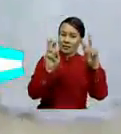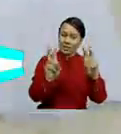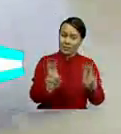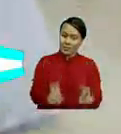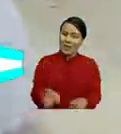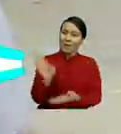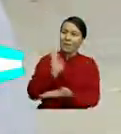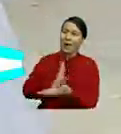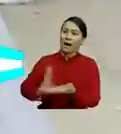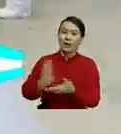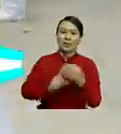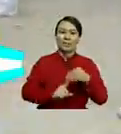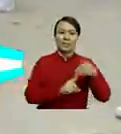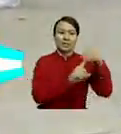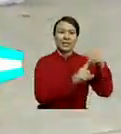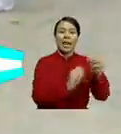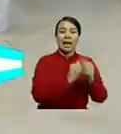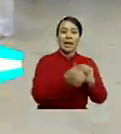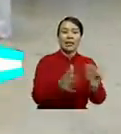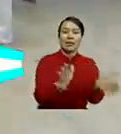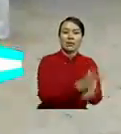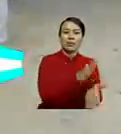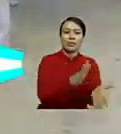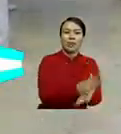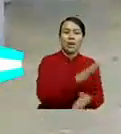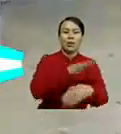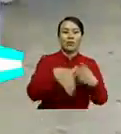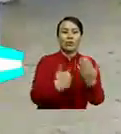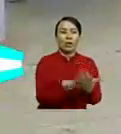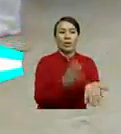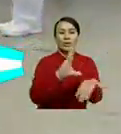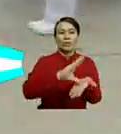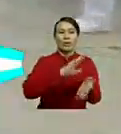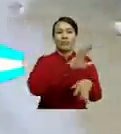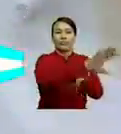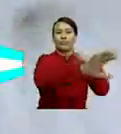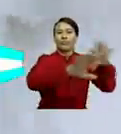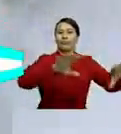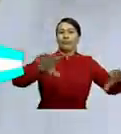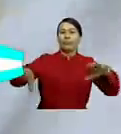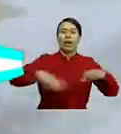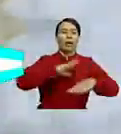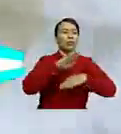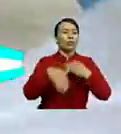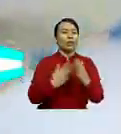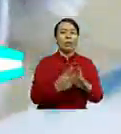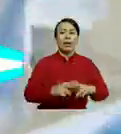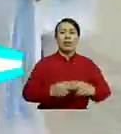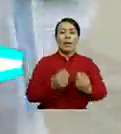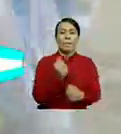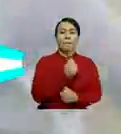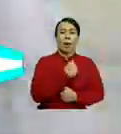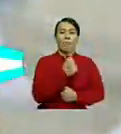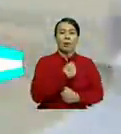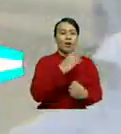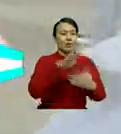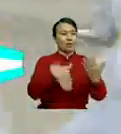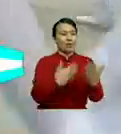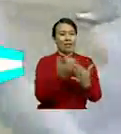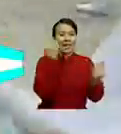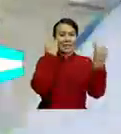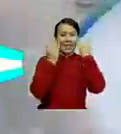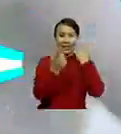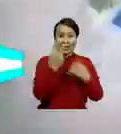los pregones en cada escuela, es decir, la ciudad se mueve por todos lados por iniciativa de sus propios hijos. La veo a usted también